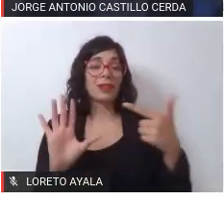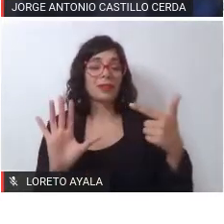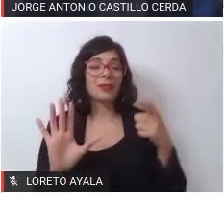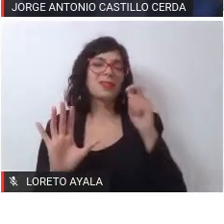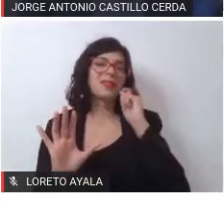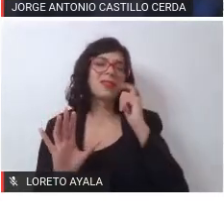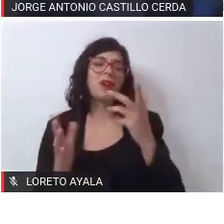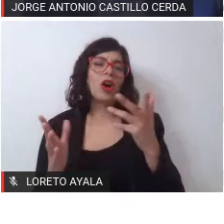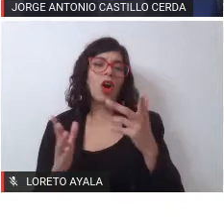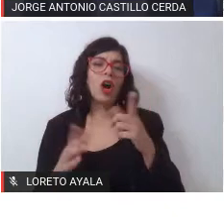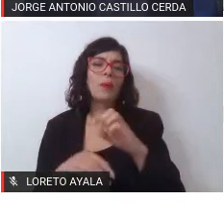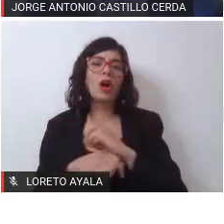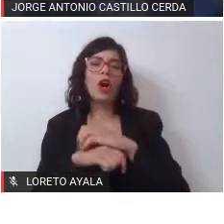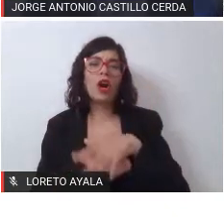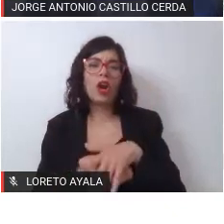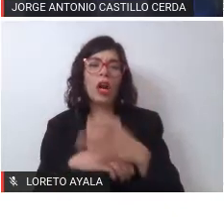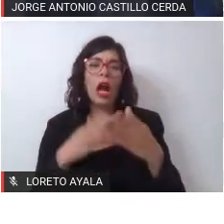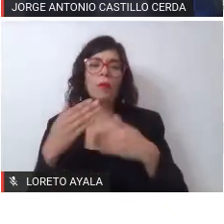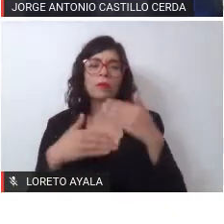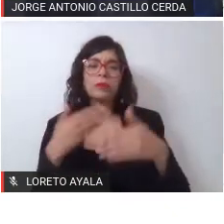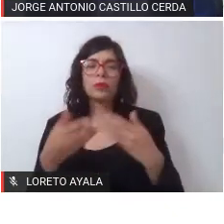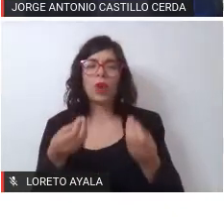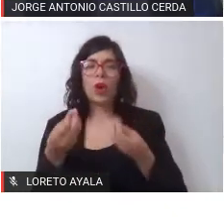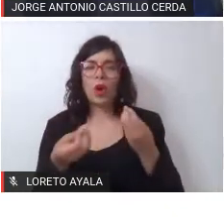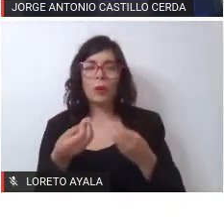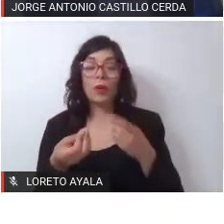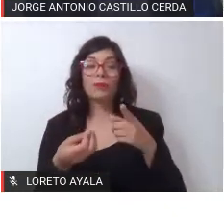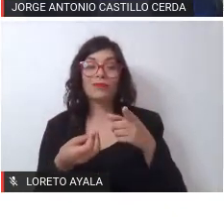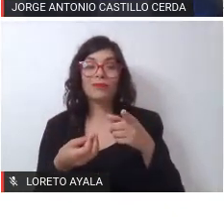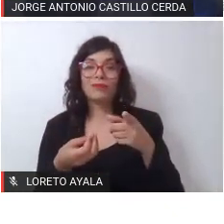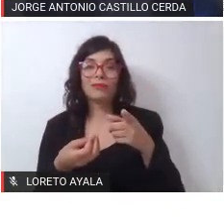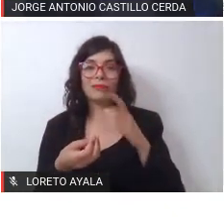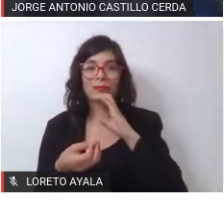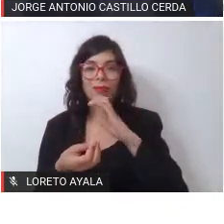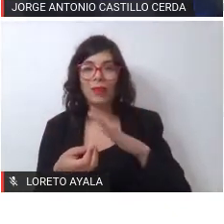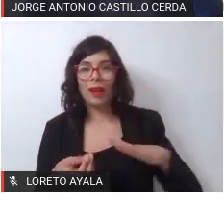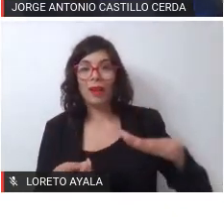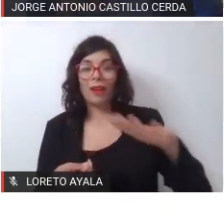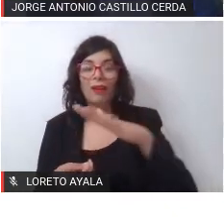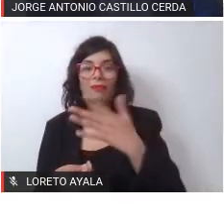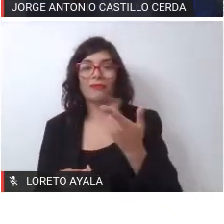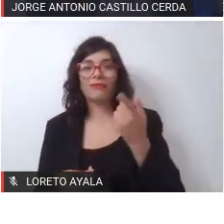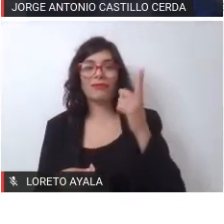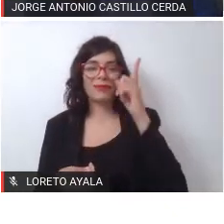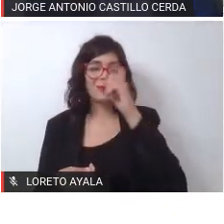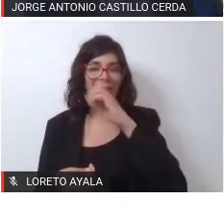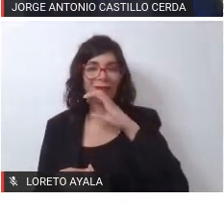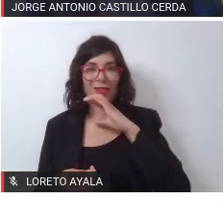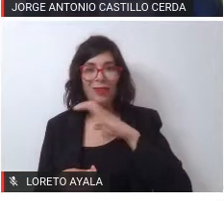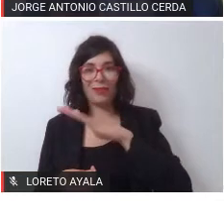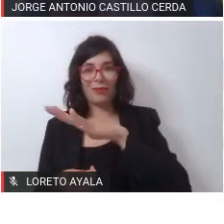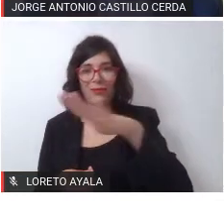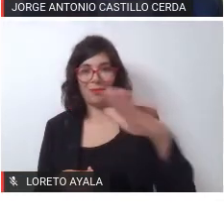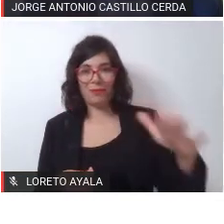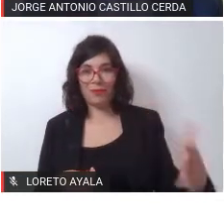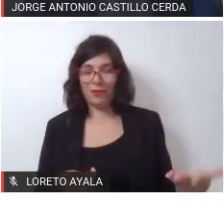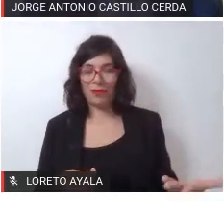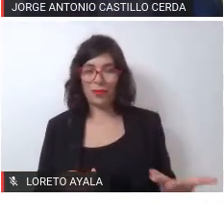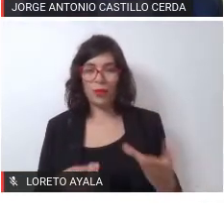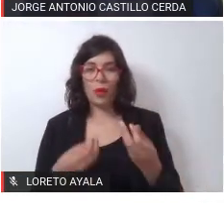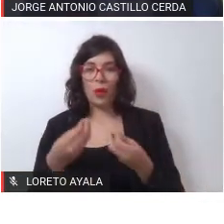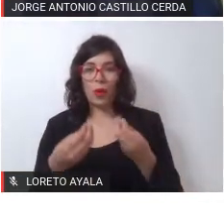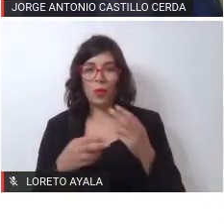en pandemia. Algo que el mundo rural lo ha hecho carne con mucha